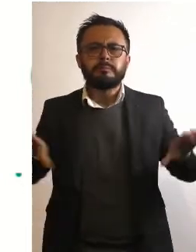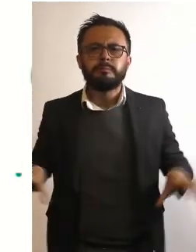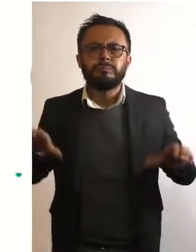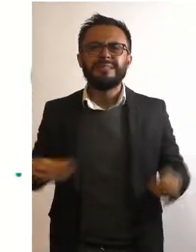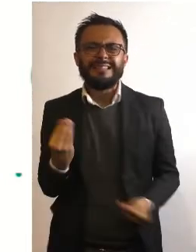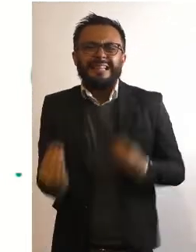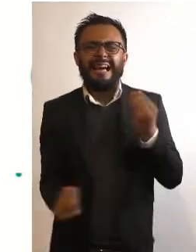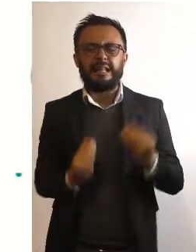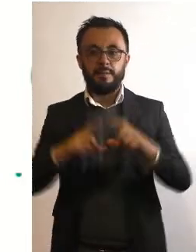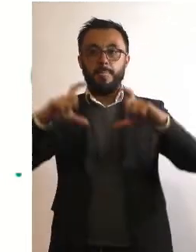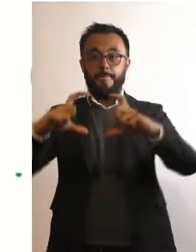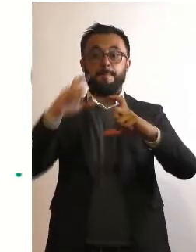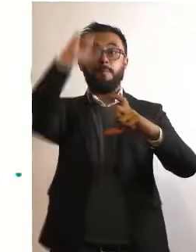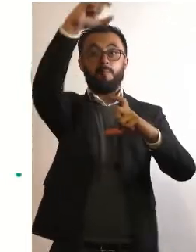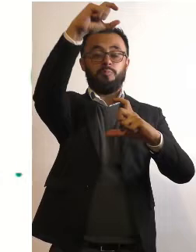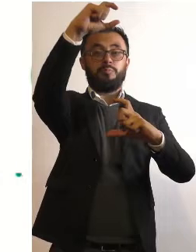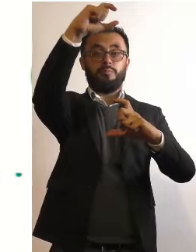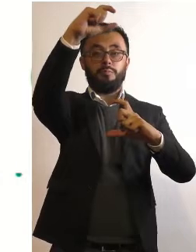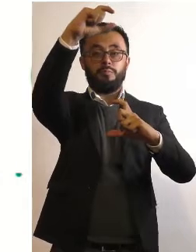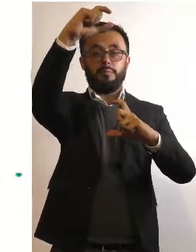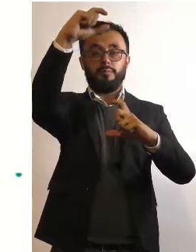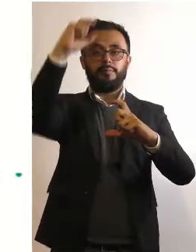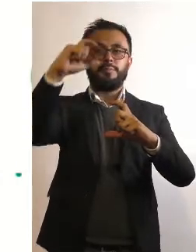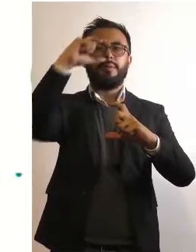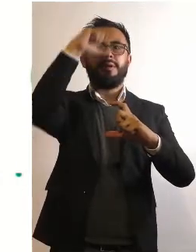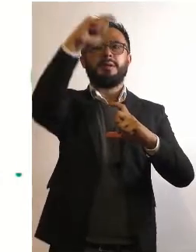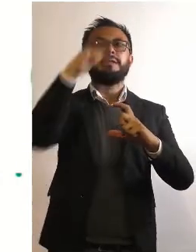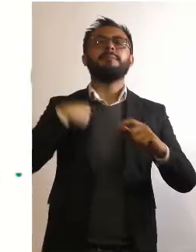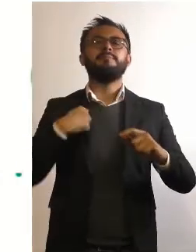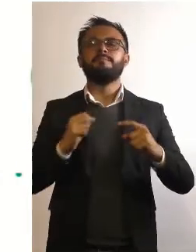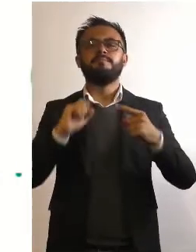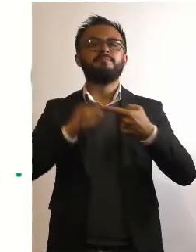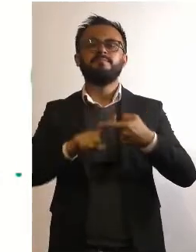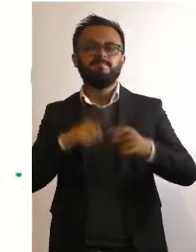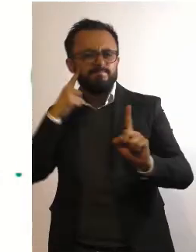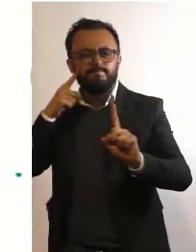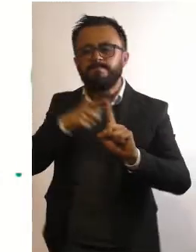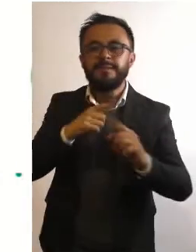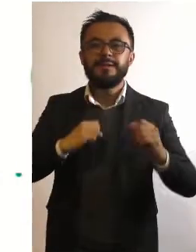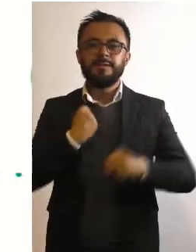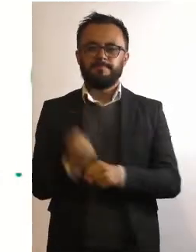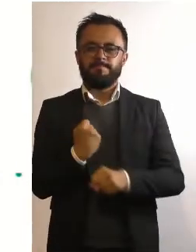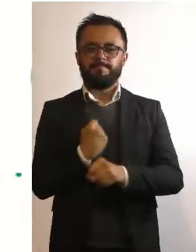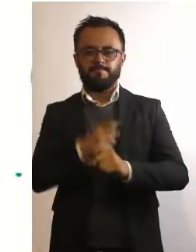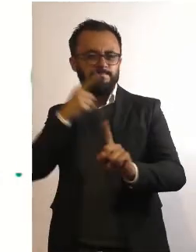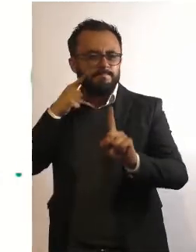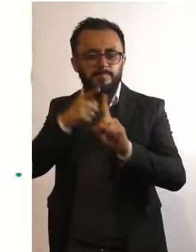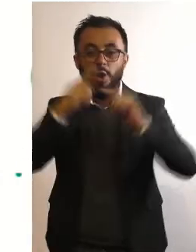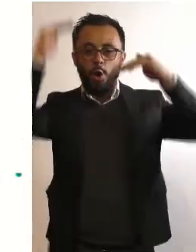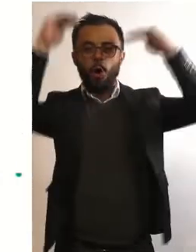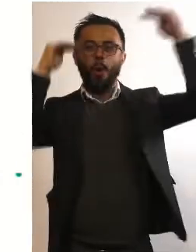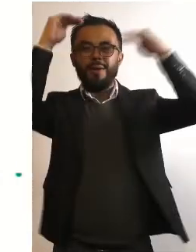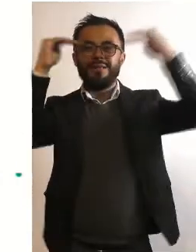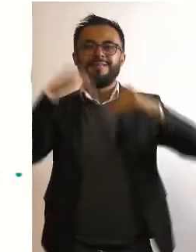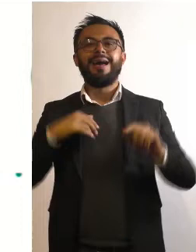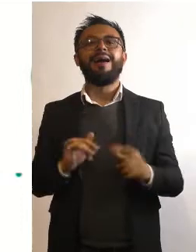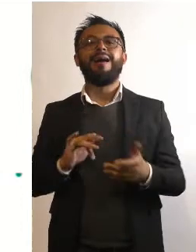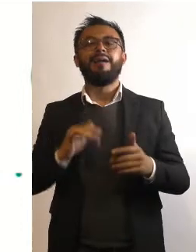trabajamos en competencias digitales para estudiantes, docentes y administrativos.